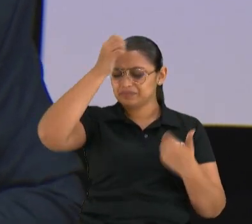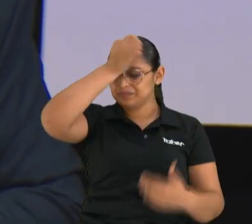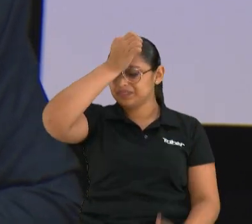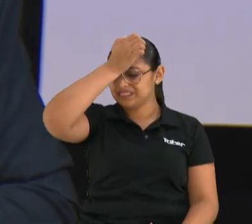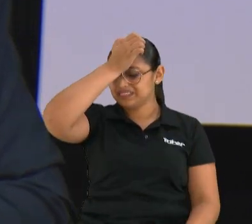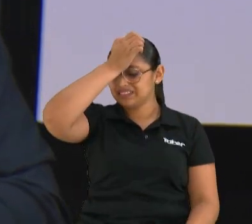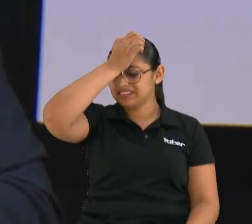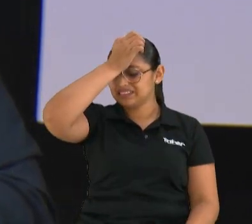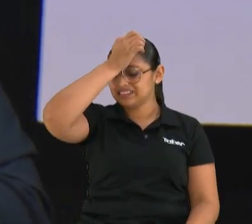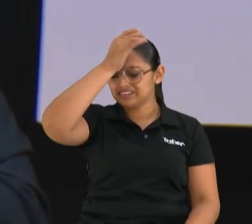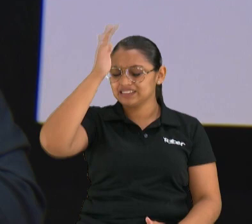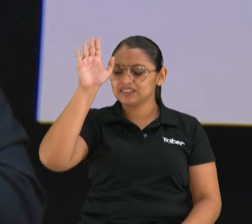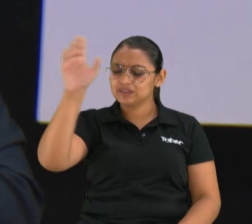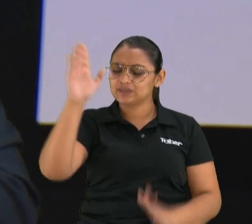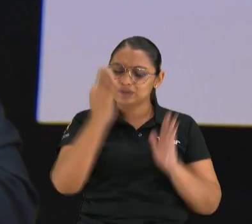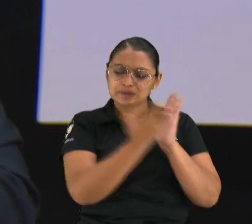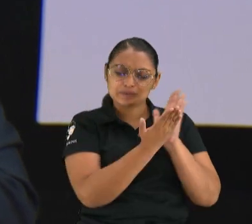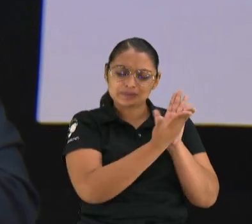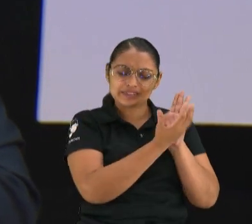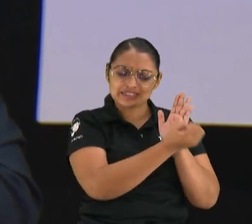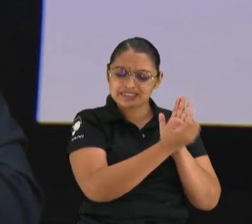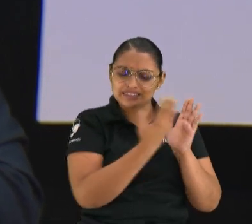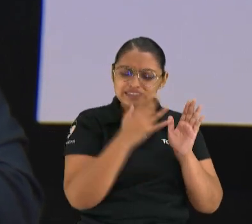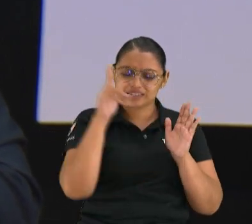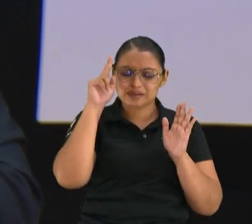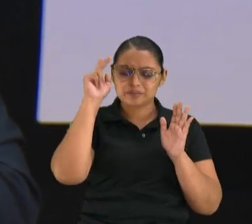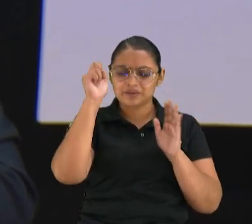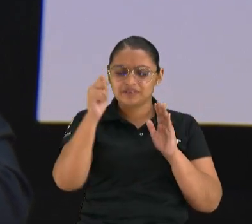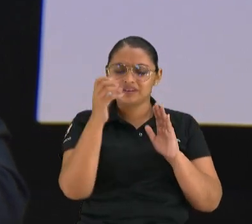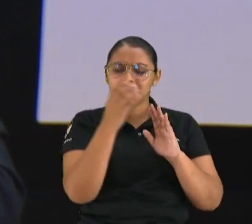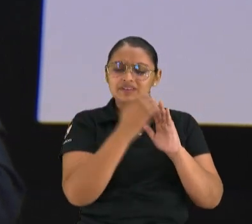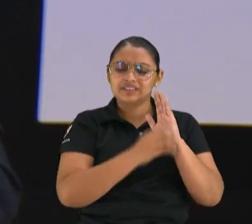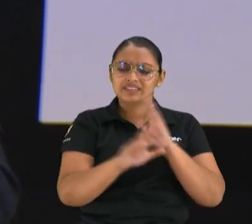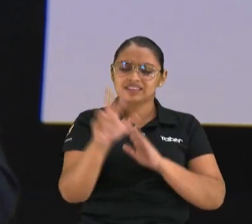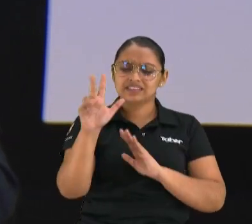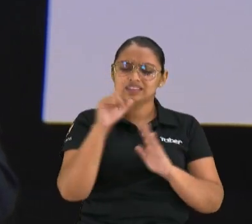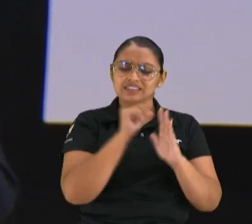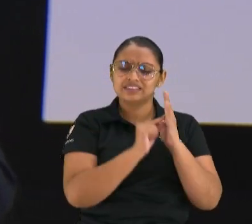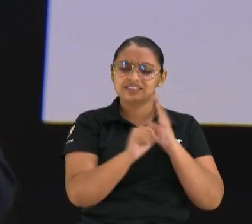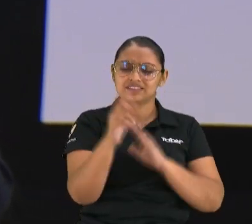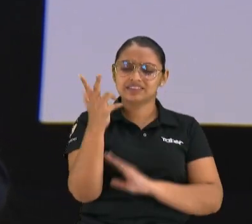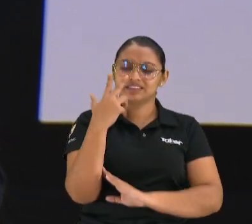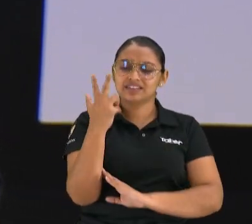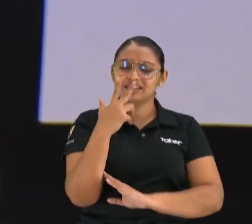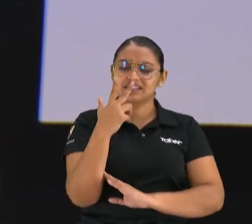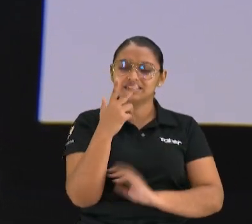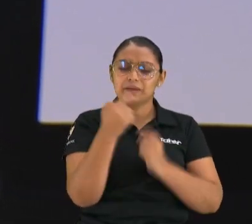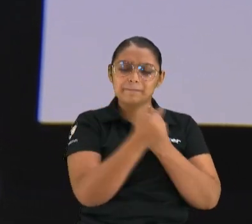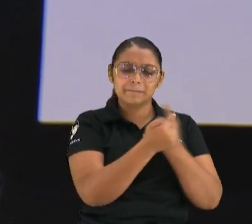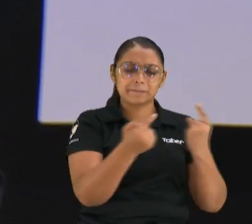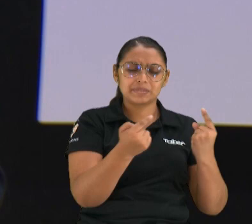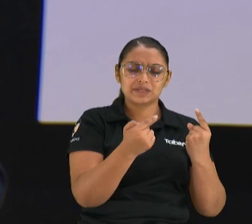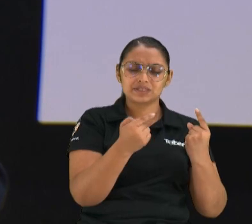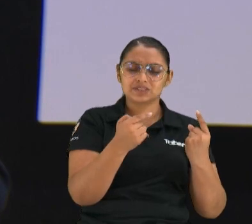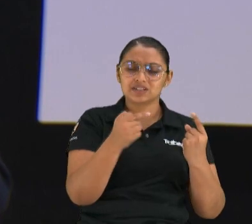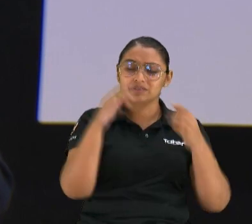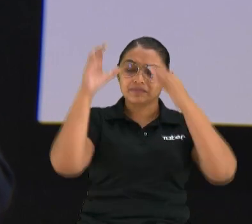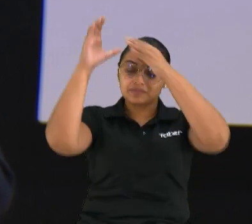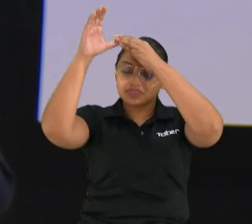tu palabra dice en proverbios 3:13 bienaventurado el hombre que haya la sabiduría